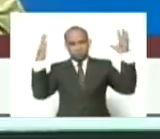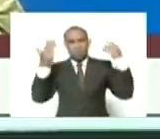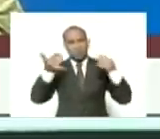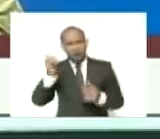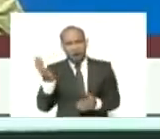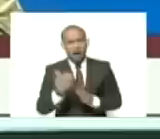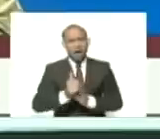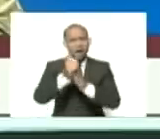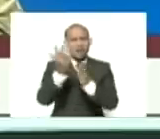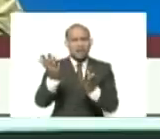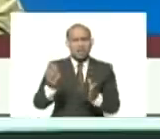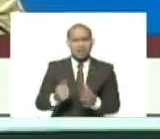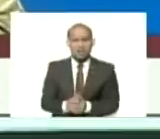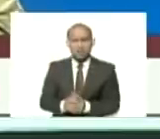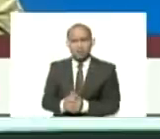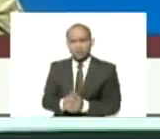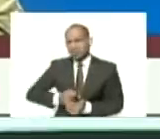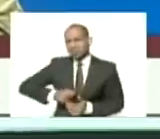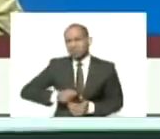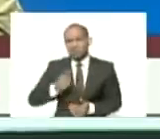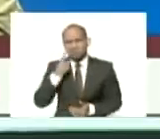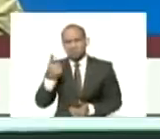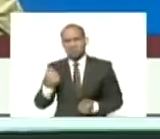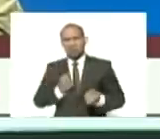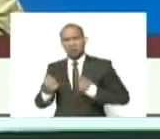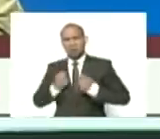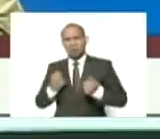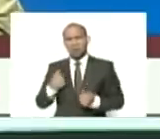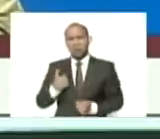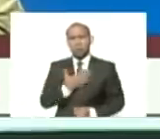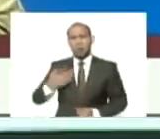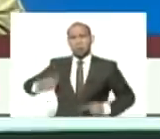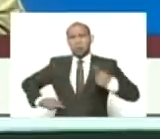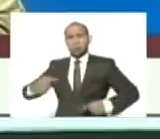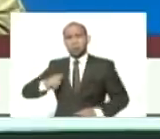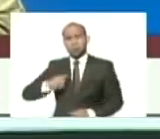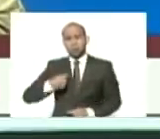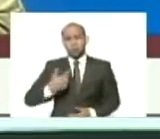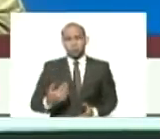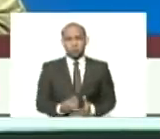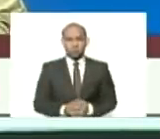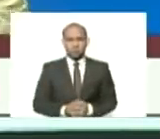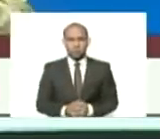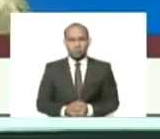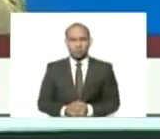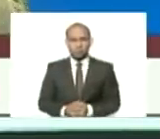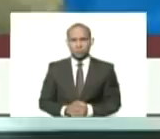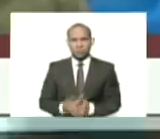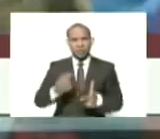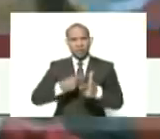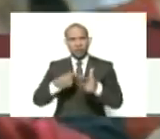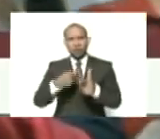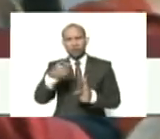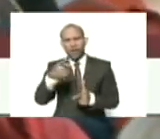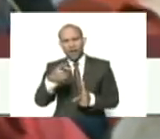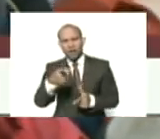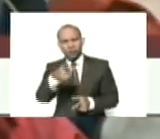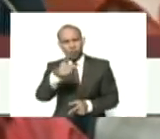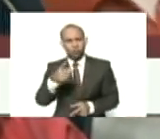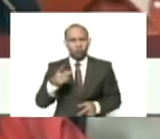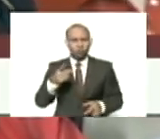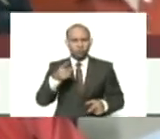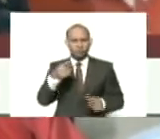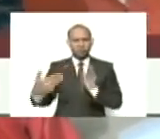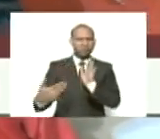Existe el liderazgo intrigante, egocéntrico, y es contra natura